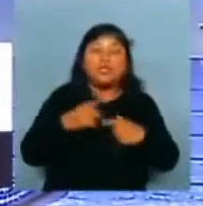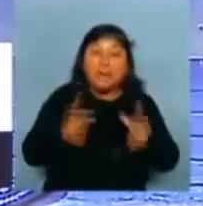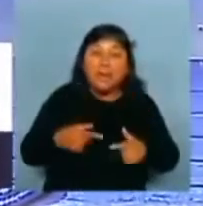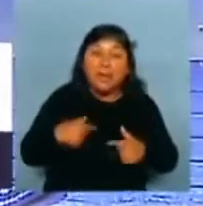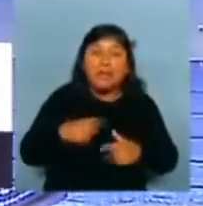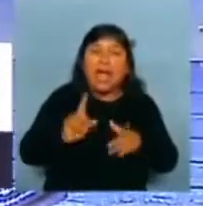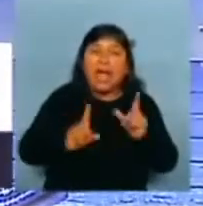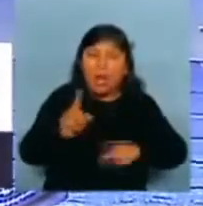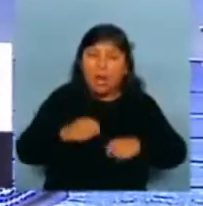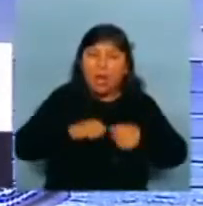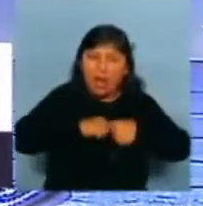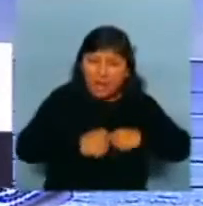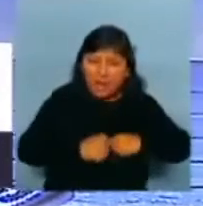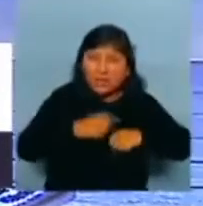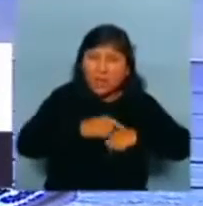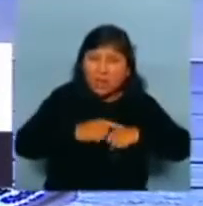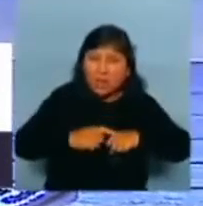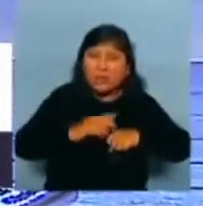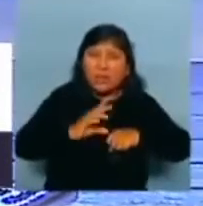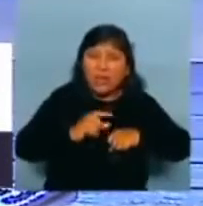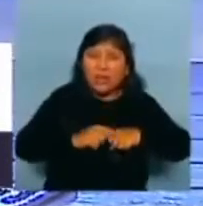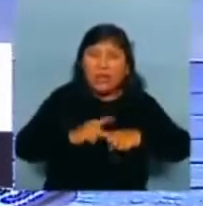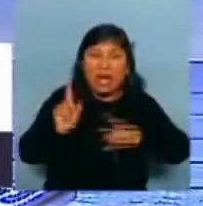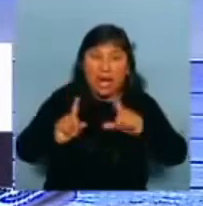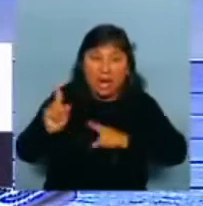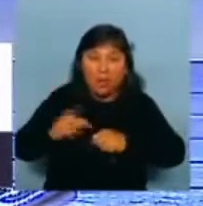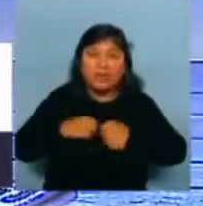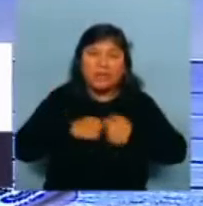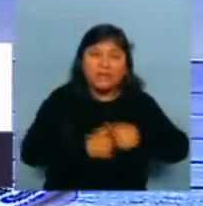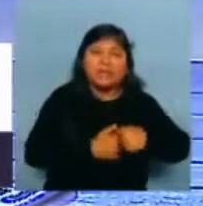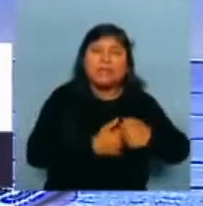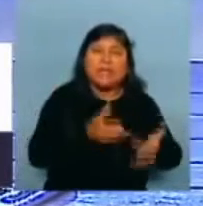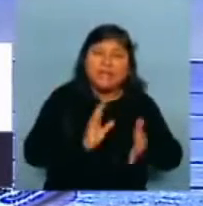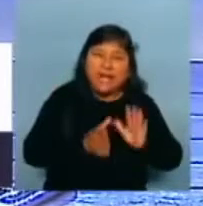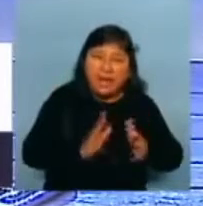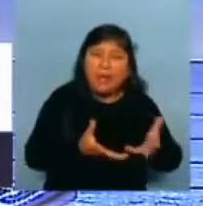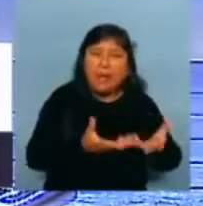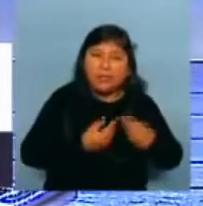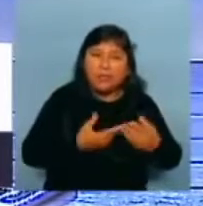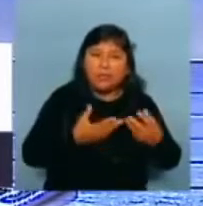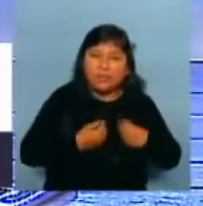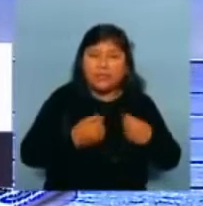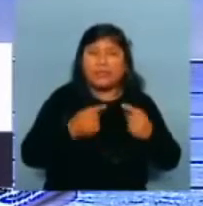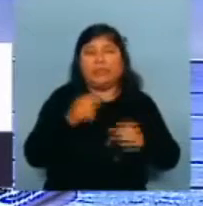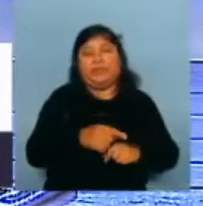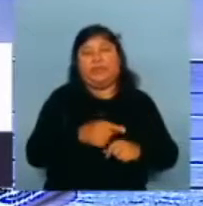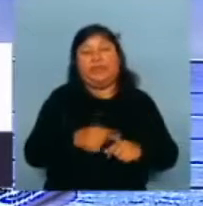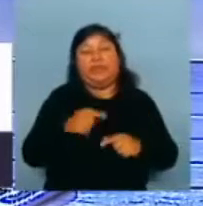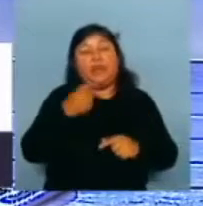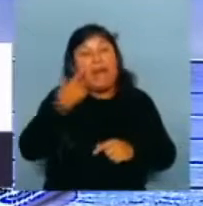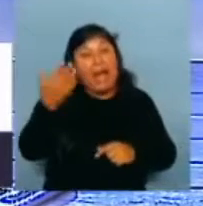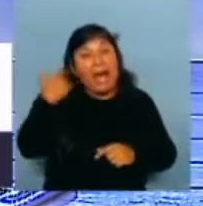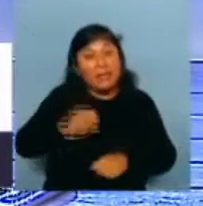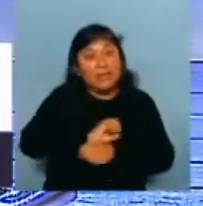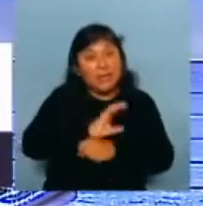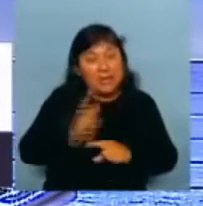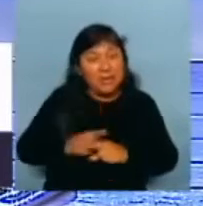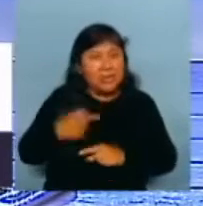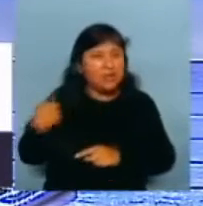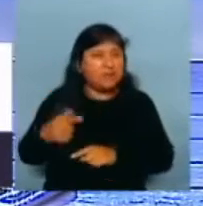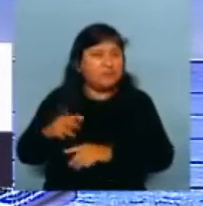venía acarreando de algunas competencias y que bueno, que el tema de la pandemia hizo un parate. Sí. Y bueno, ahí